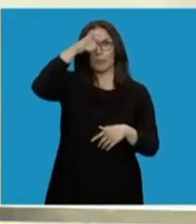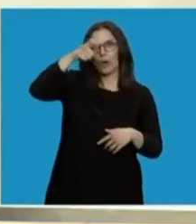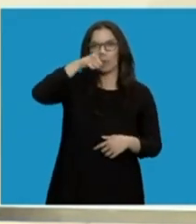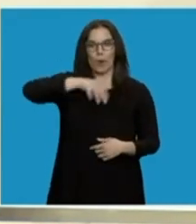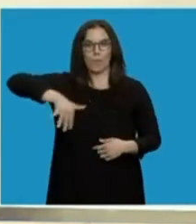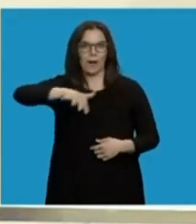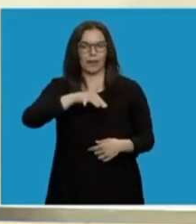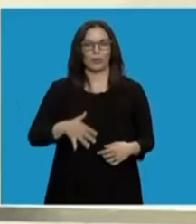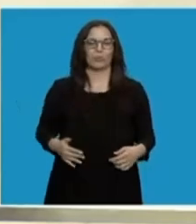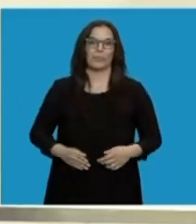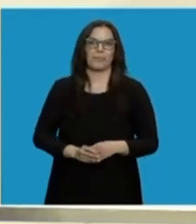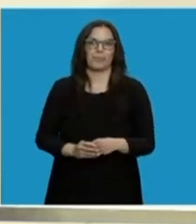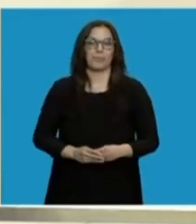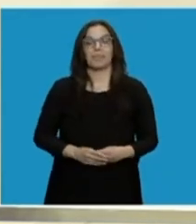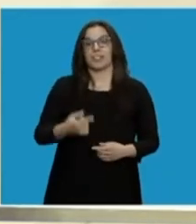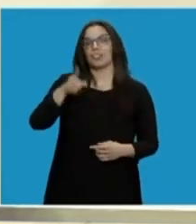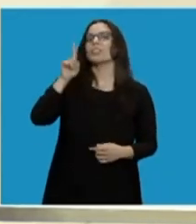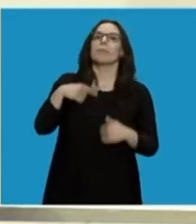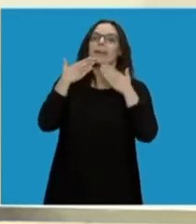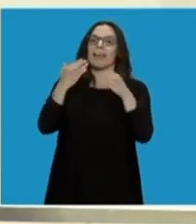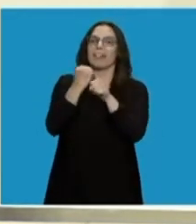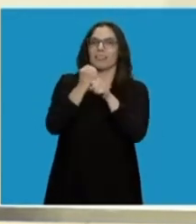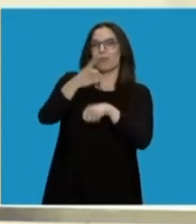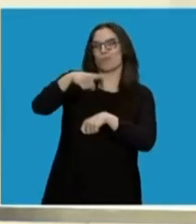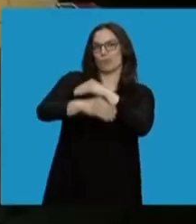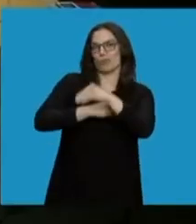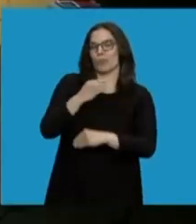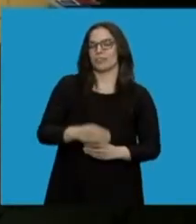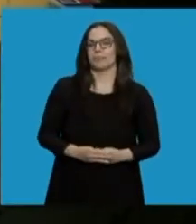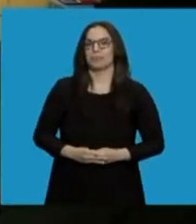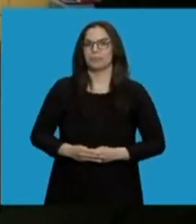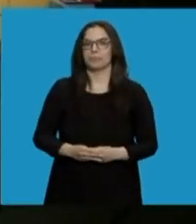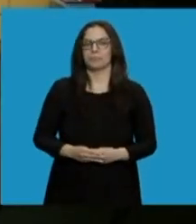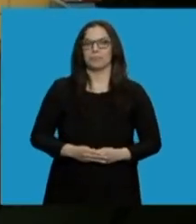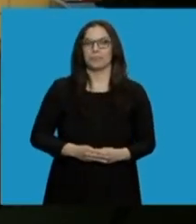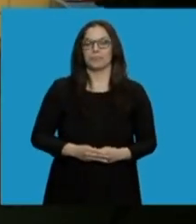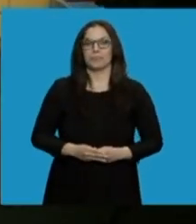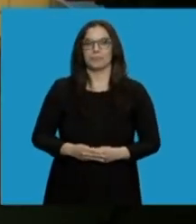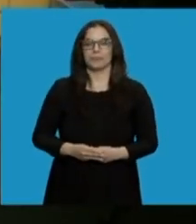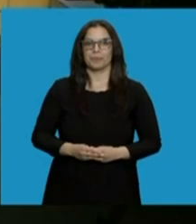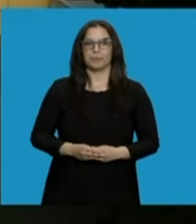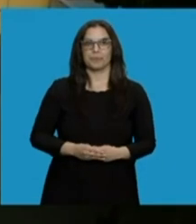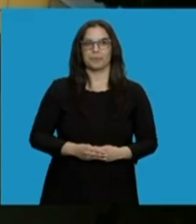barrios. Y eso es también gracias al trabajo que hacéis. Hemos reforzado